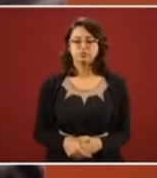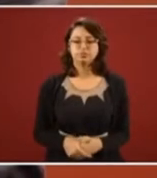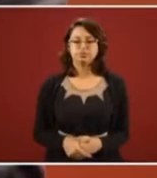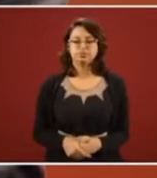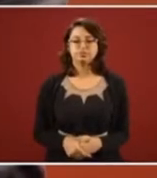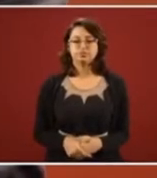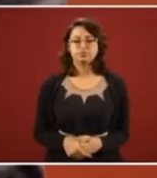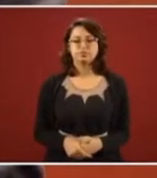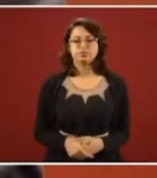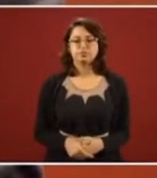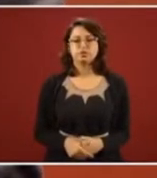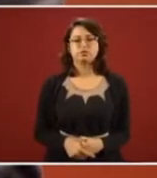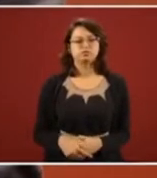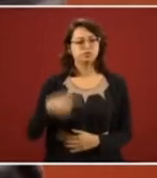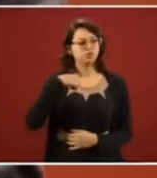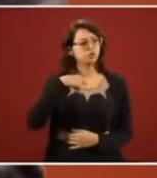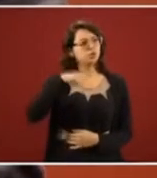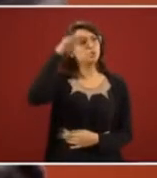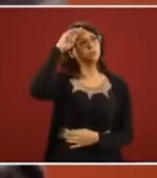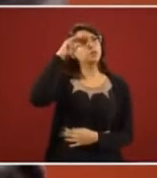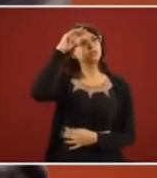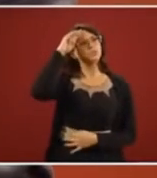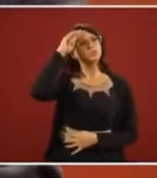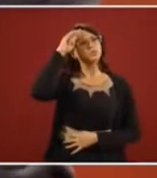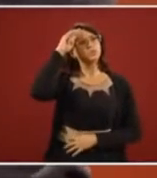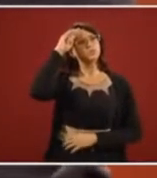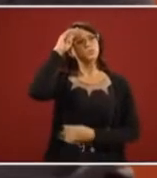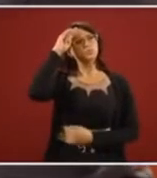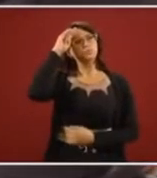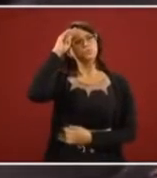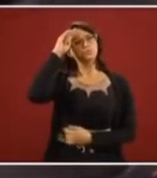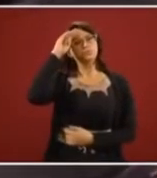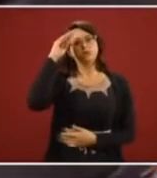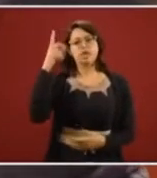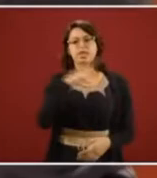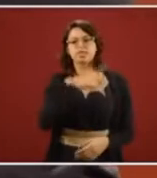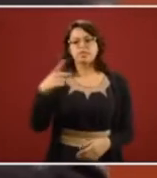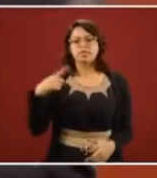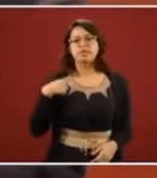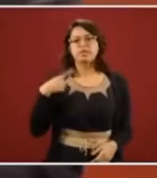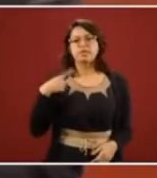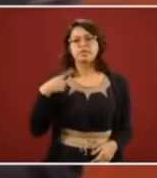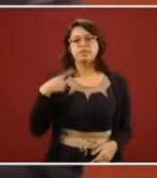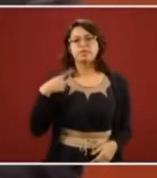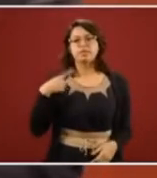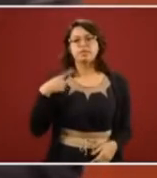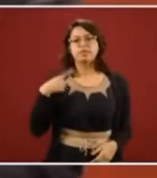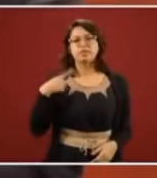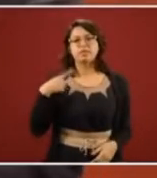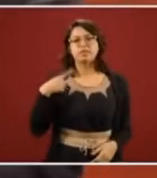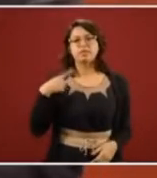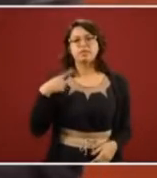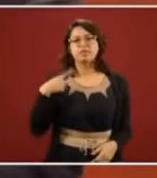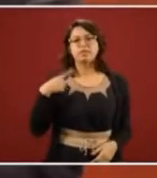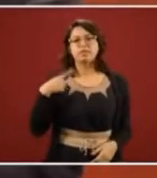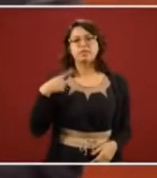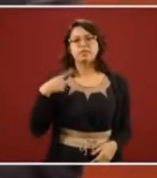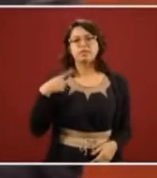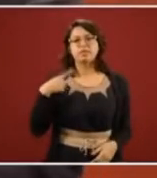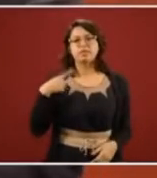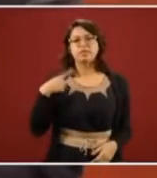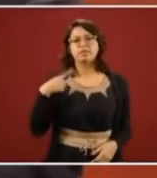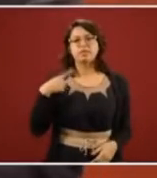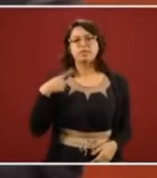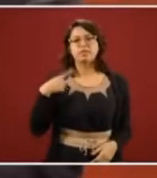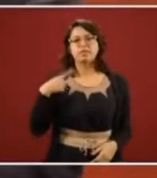yo soy más partidario de hacer conciencia hay en mora entristecer